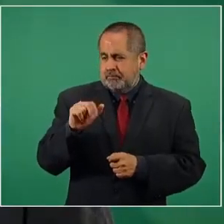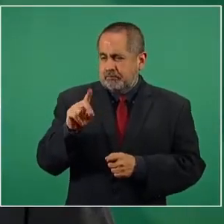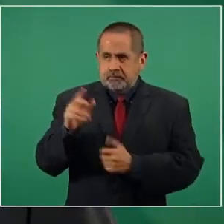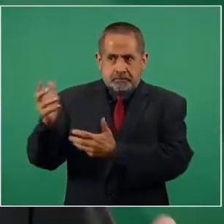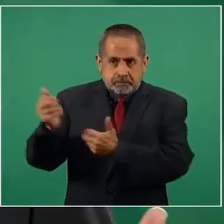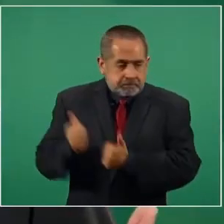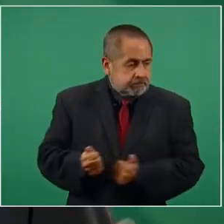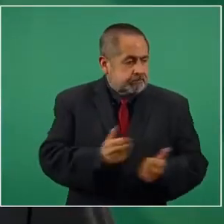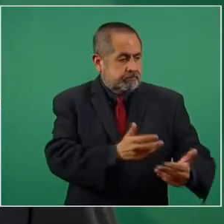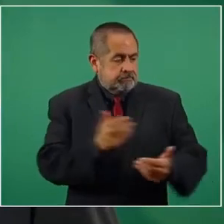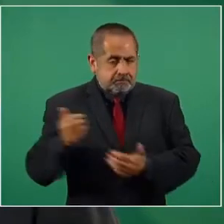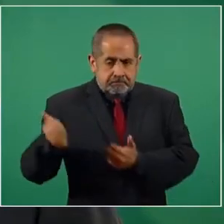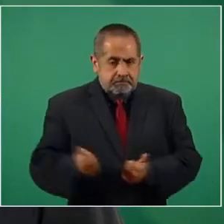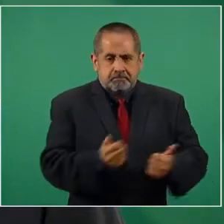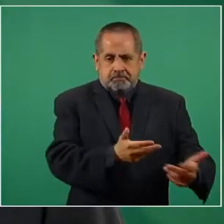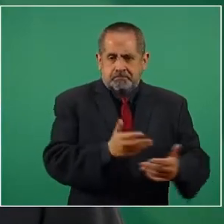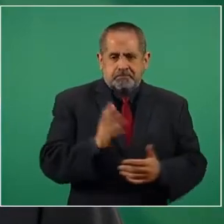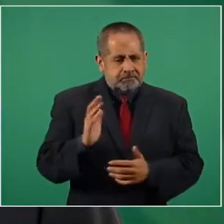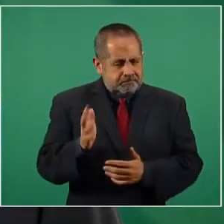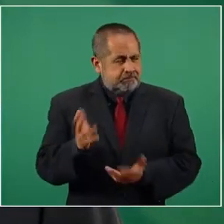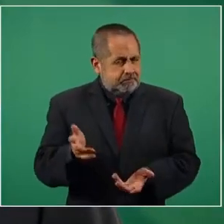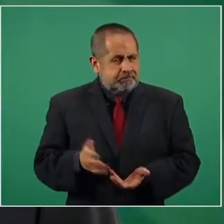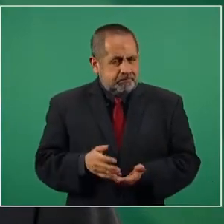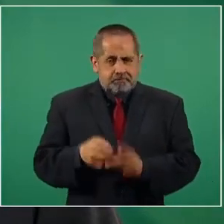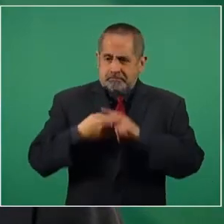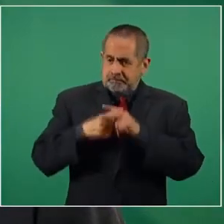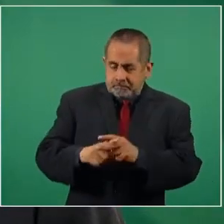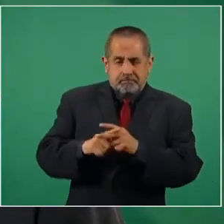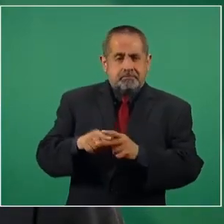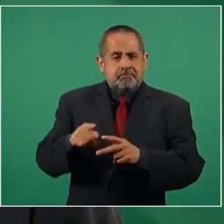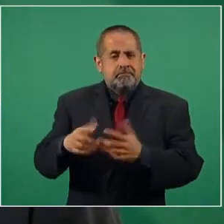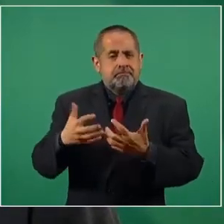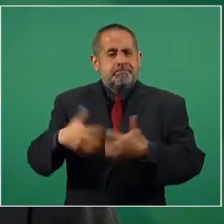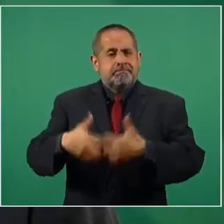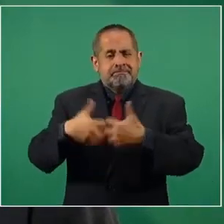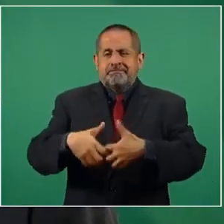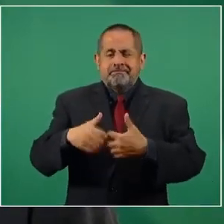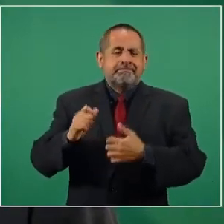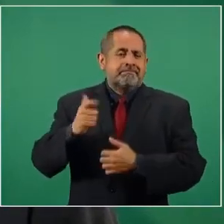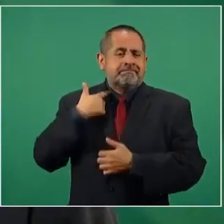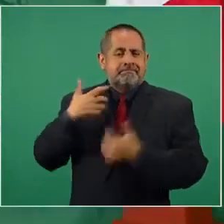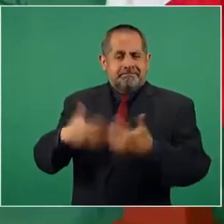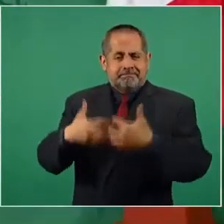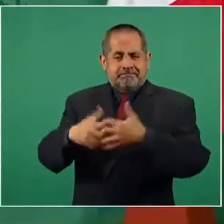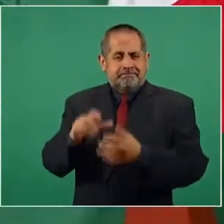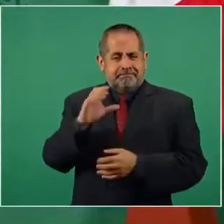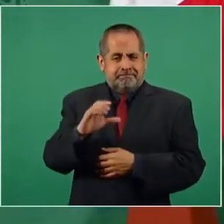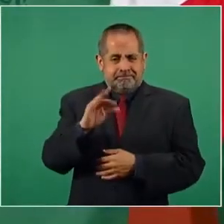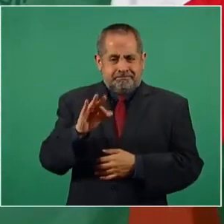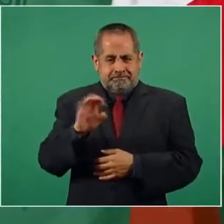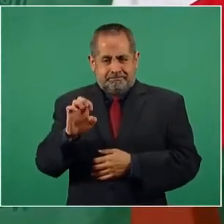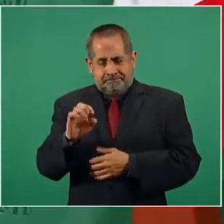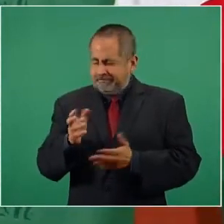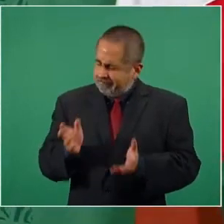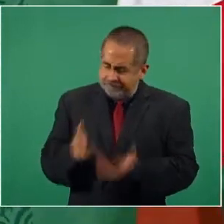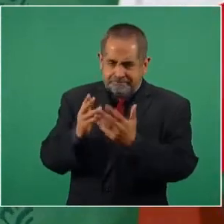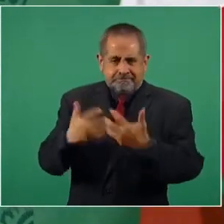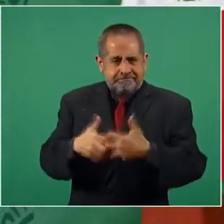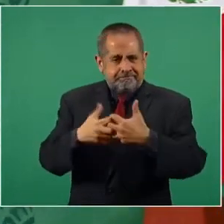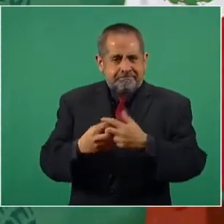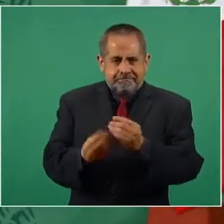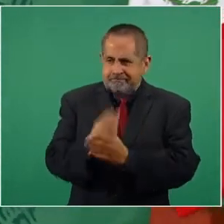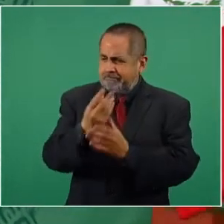Estamos echando a andar todas las plantas de la Comisión Federal de Electricidad